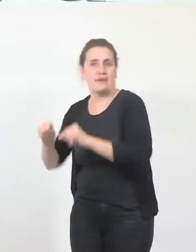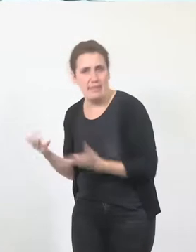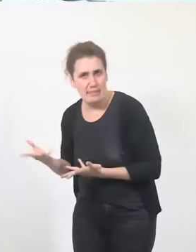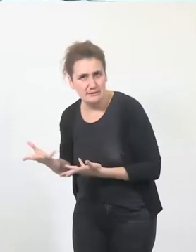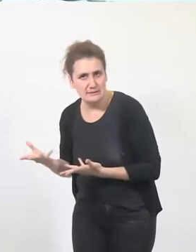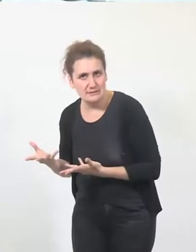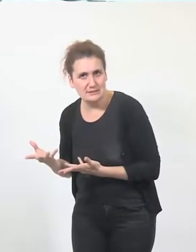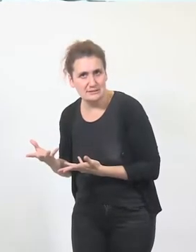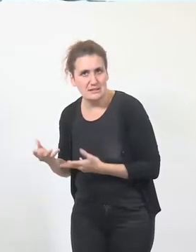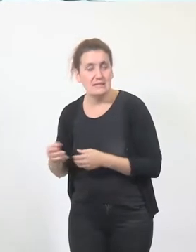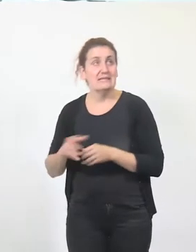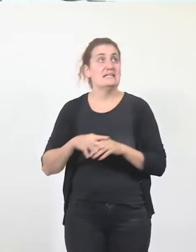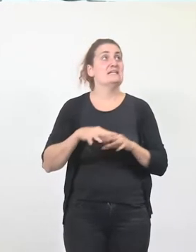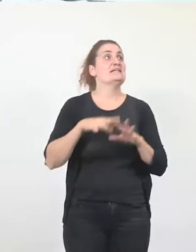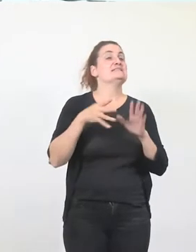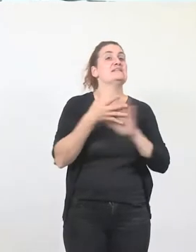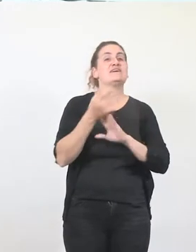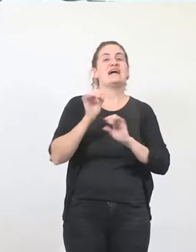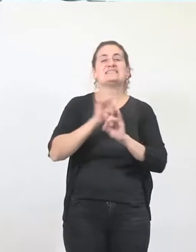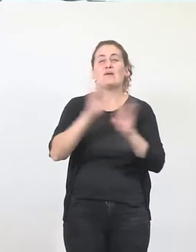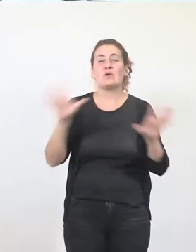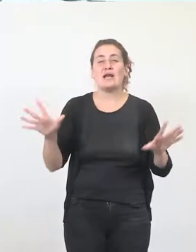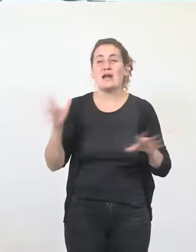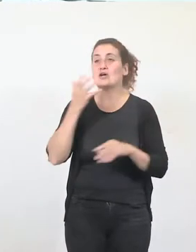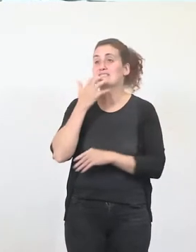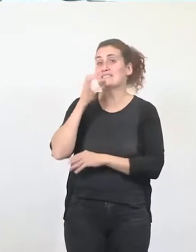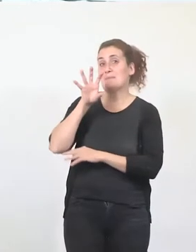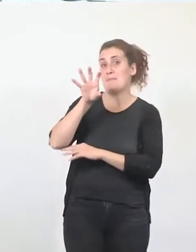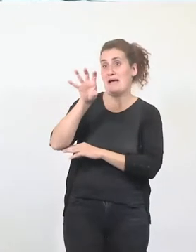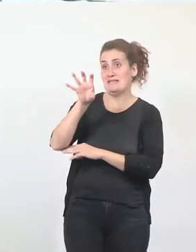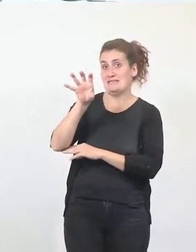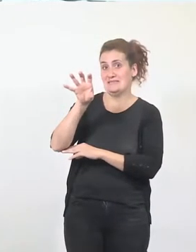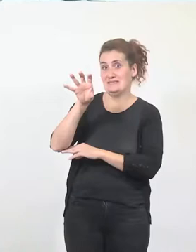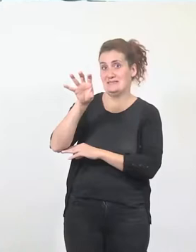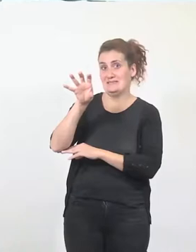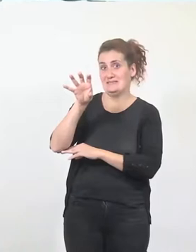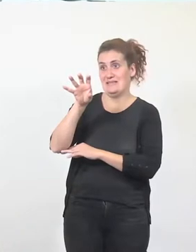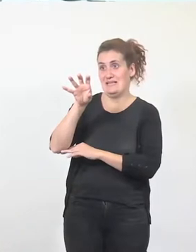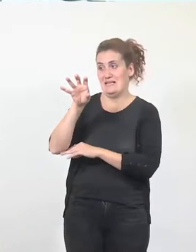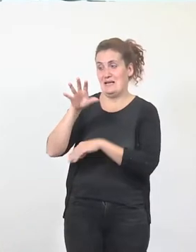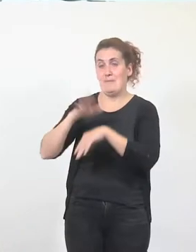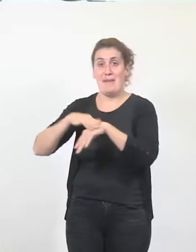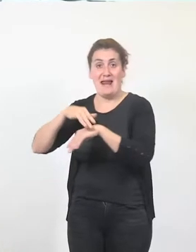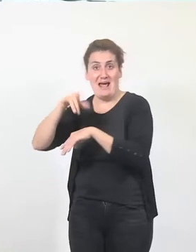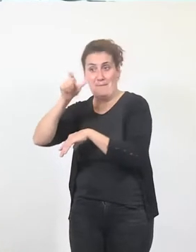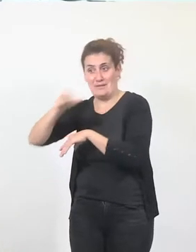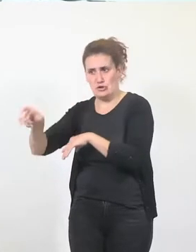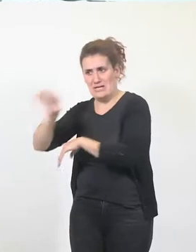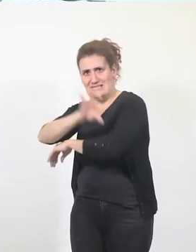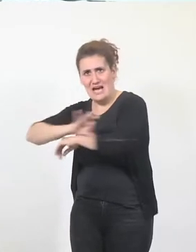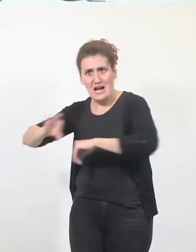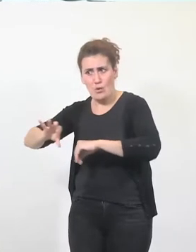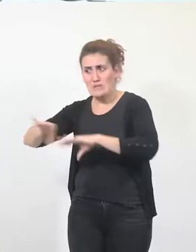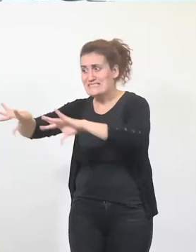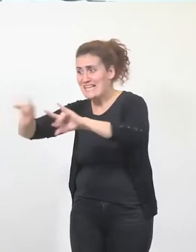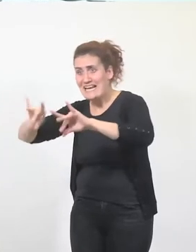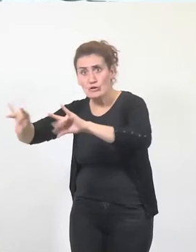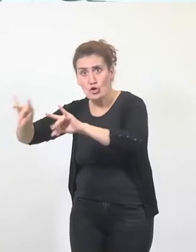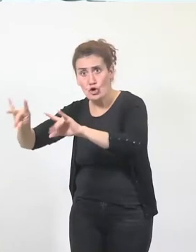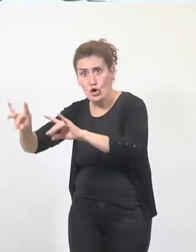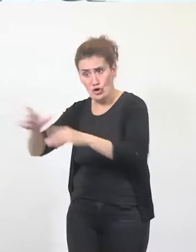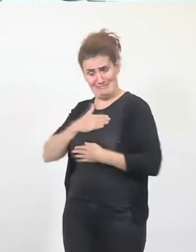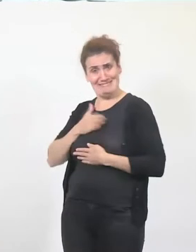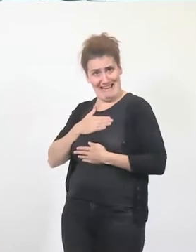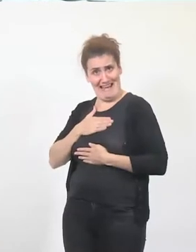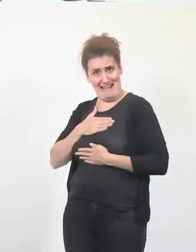clarísimo que el tener un país, el tener el territorio para los saharauis es lo más